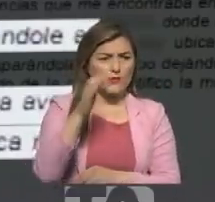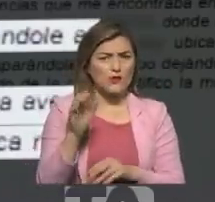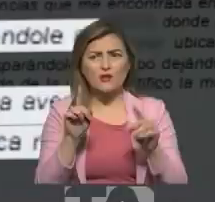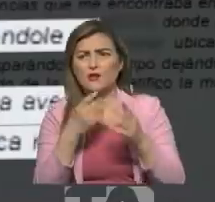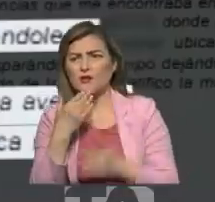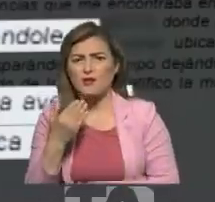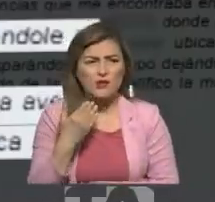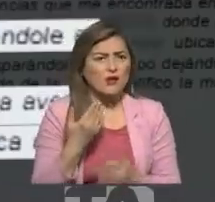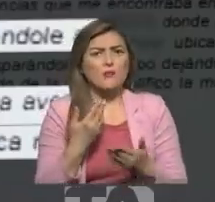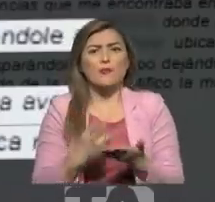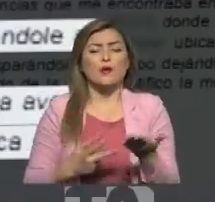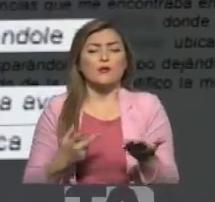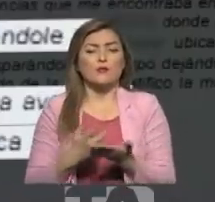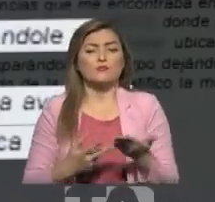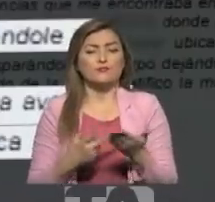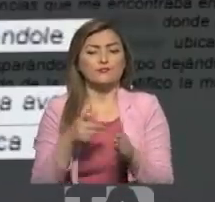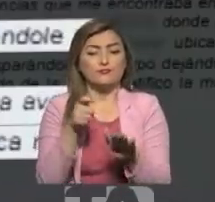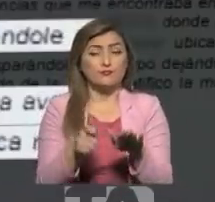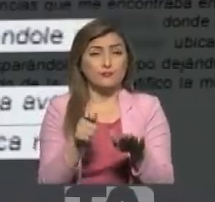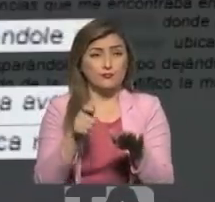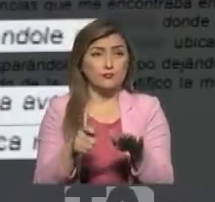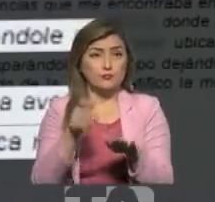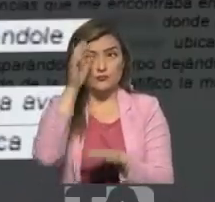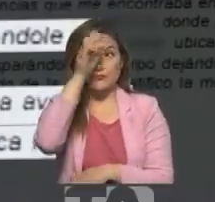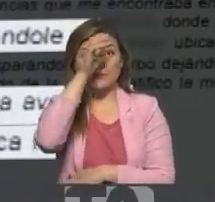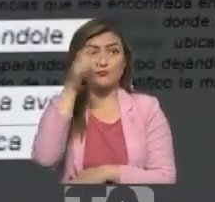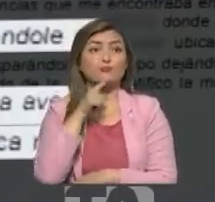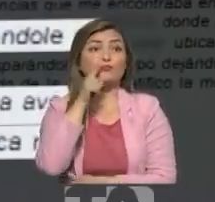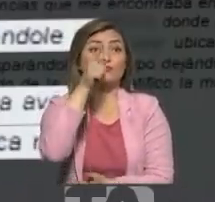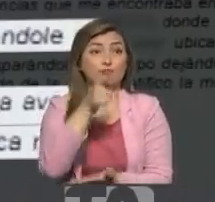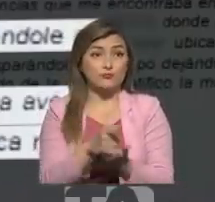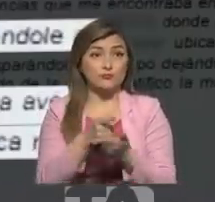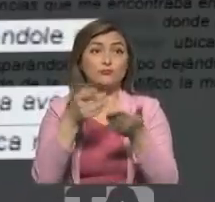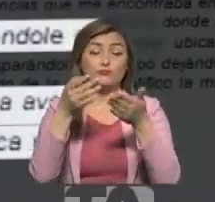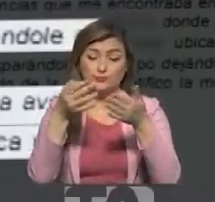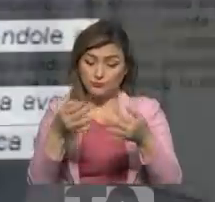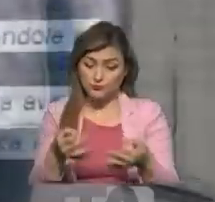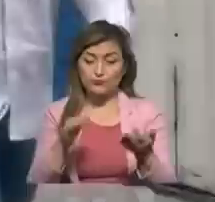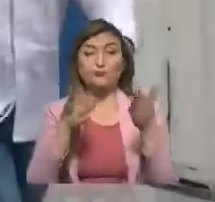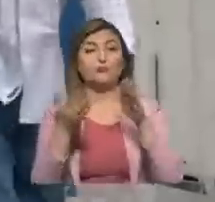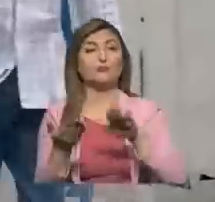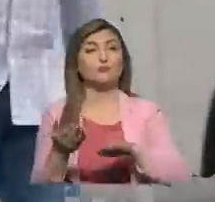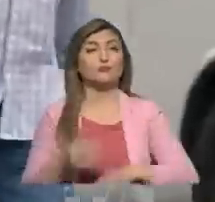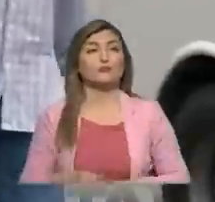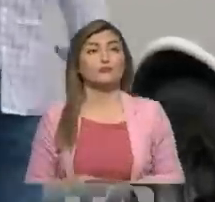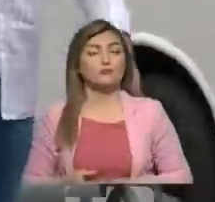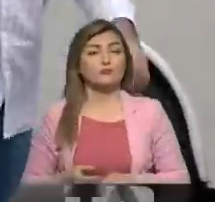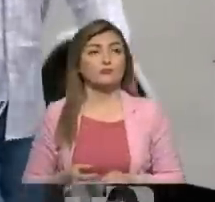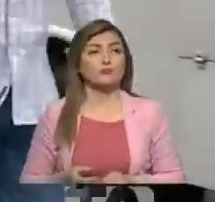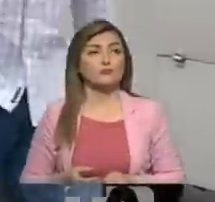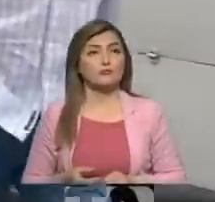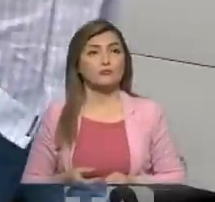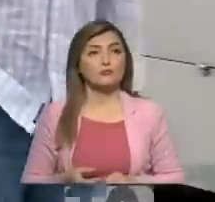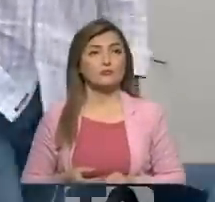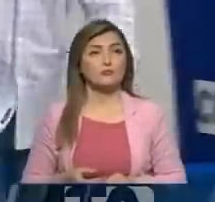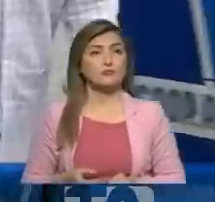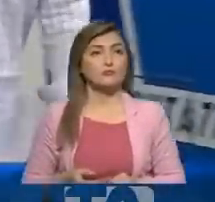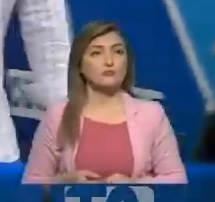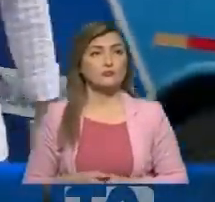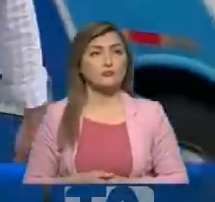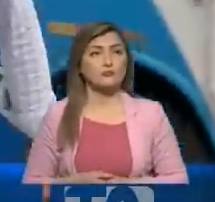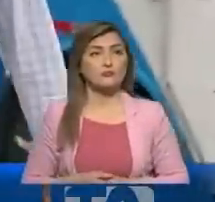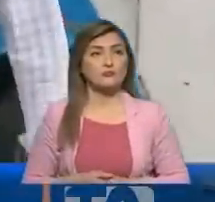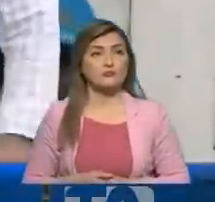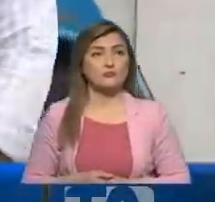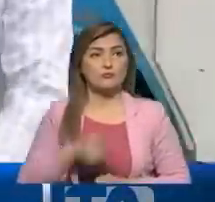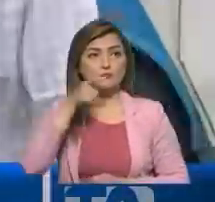lo sucedido y efectivamente el abogado de la clínica ratificó la muerte de mi cónyuge. La agente fiscal Margarita Neira ha sido